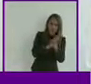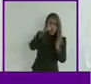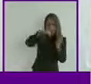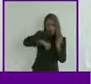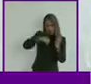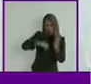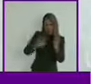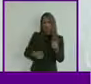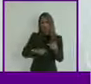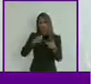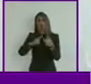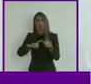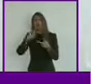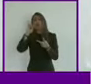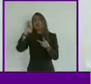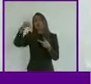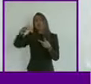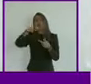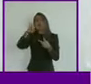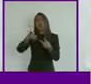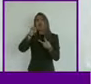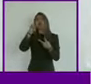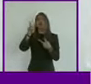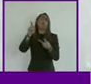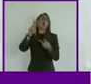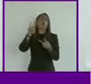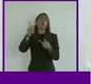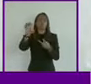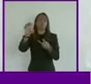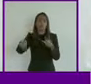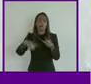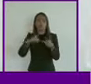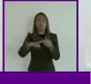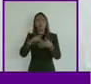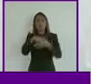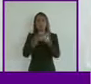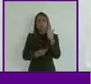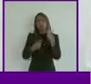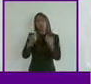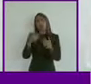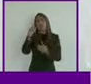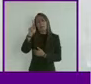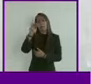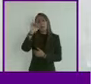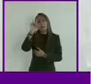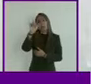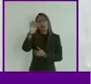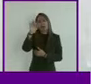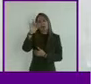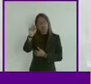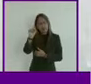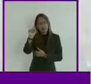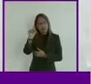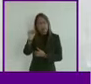este, eventos como INJUVE, en programas como Pilares, pero la